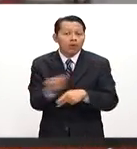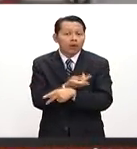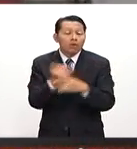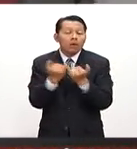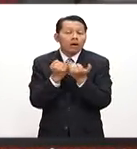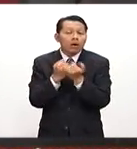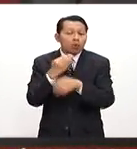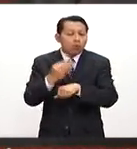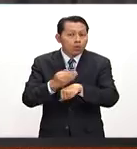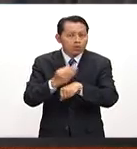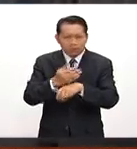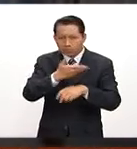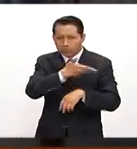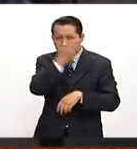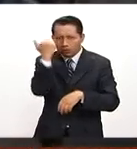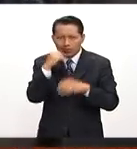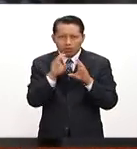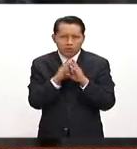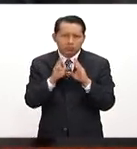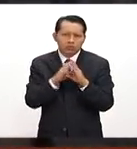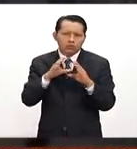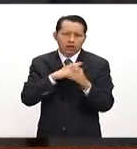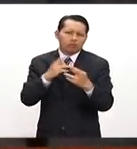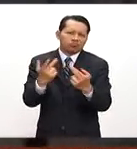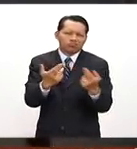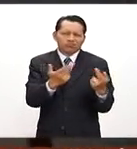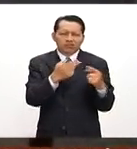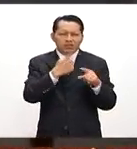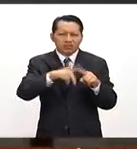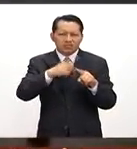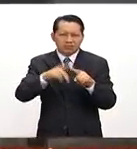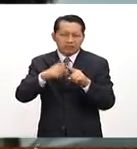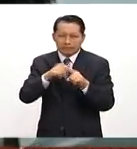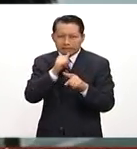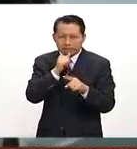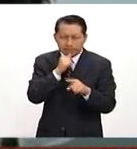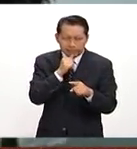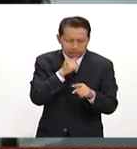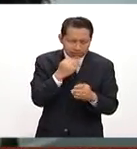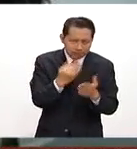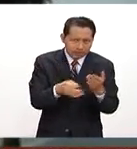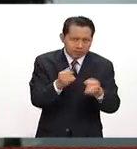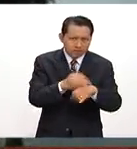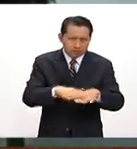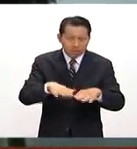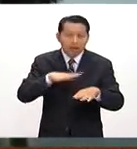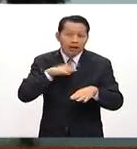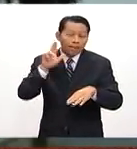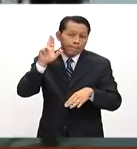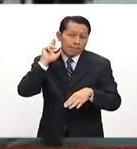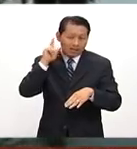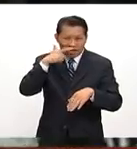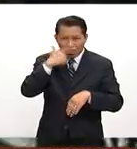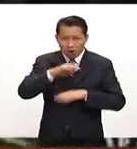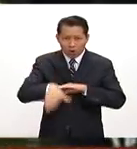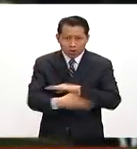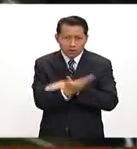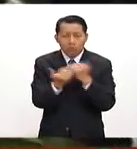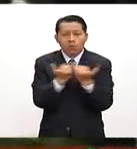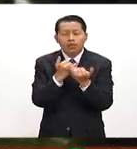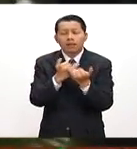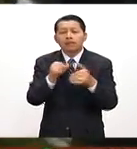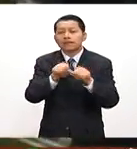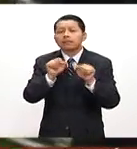se desconocen aún los daños que ha dejado a su paso la tormenta tropical Newton. Desde la noche de este martes, el Sistema Nacional de